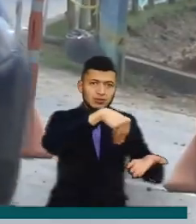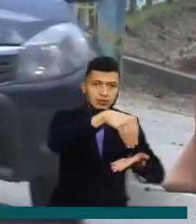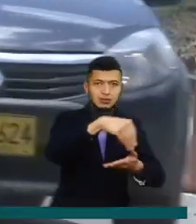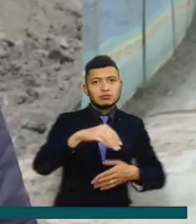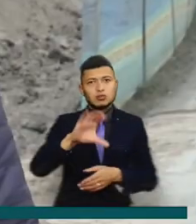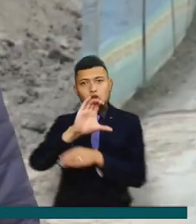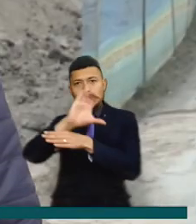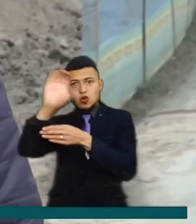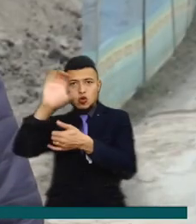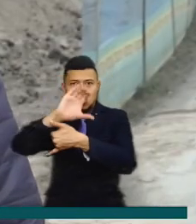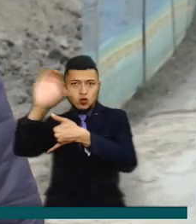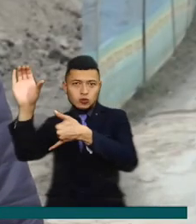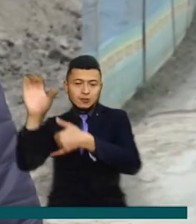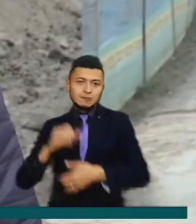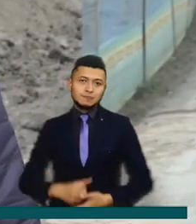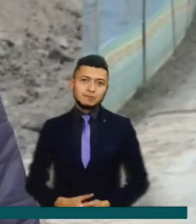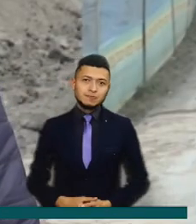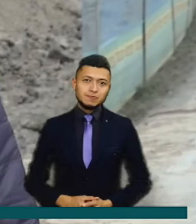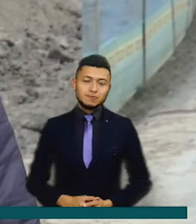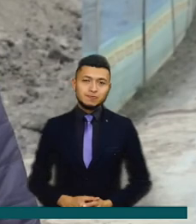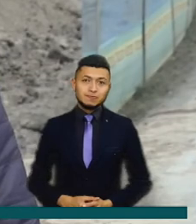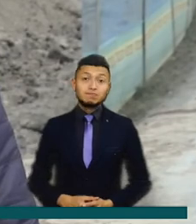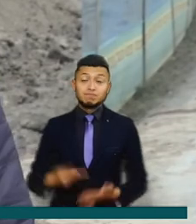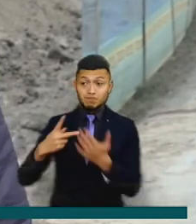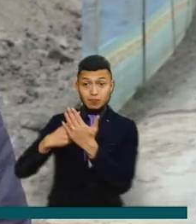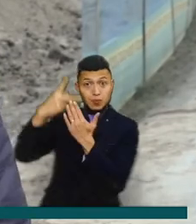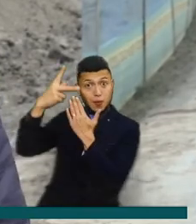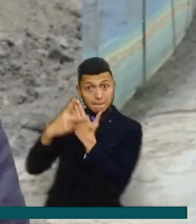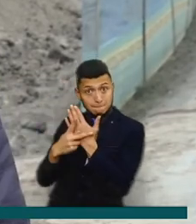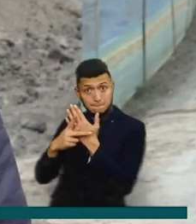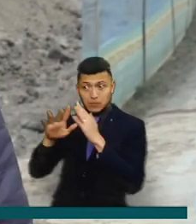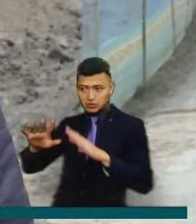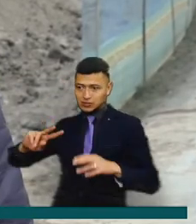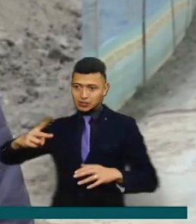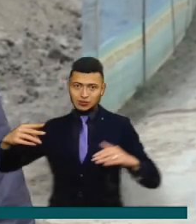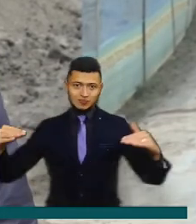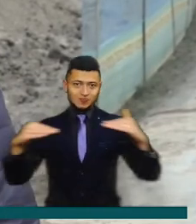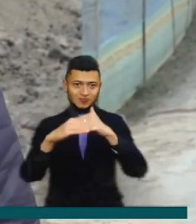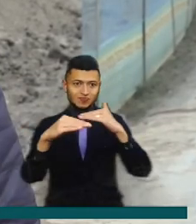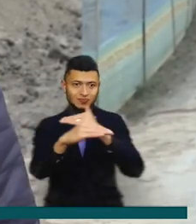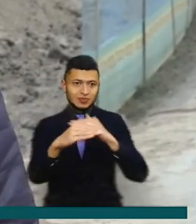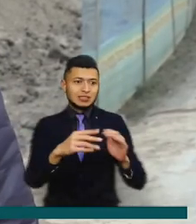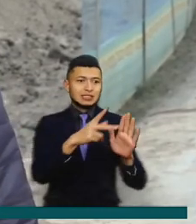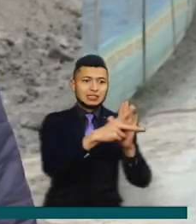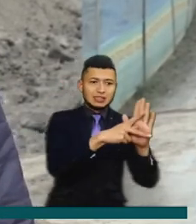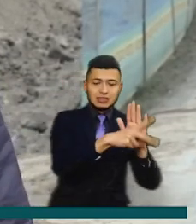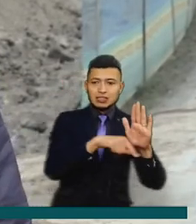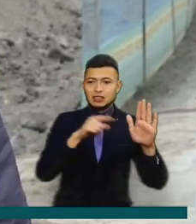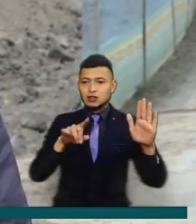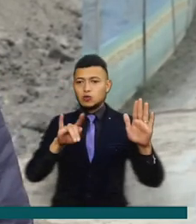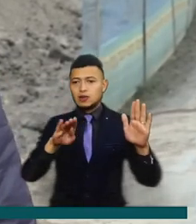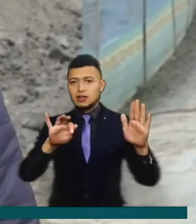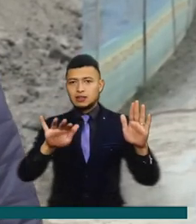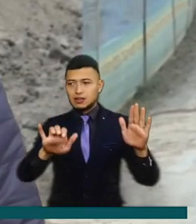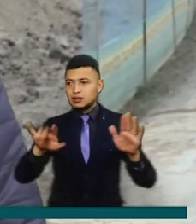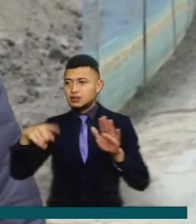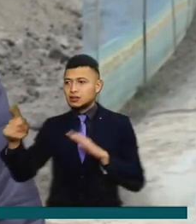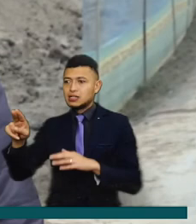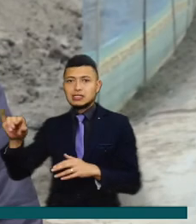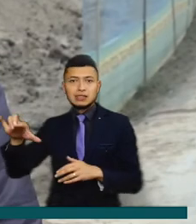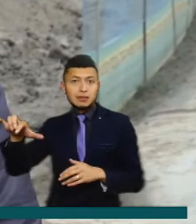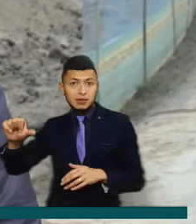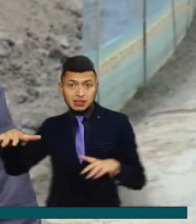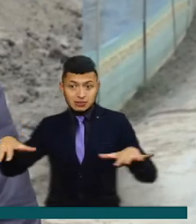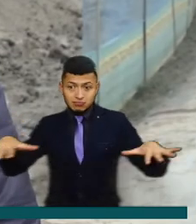atlántica. El proyecto de la segunda calzada de la vía Zipaquirá-Ubaté-Chiquinquirá beneficia a por lo